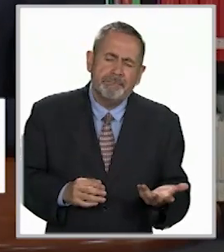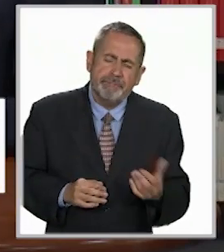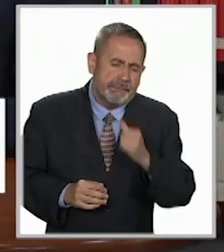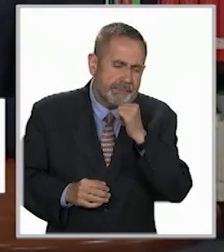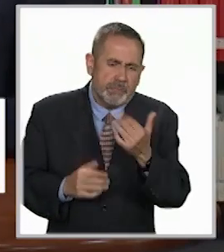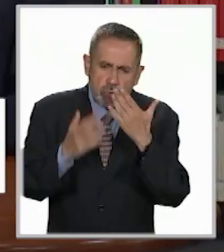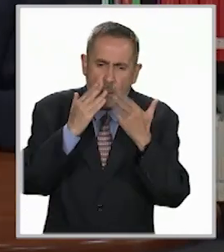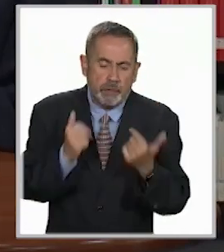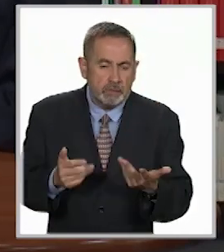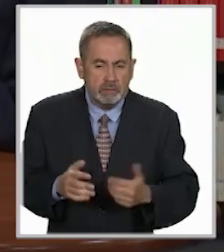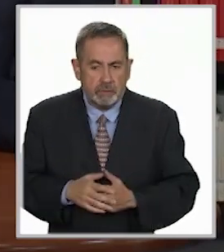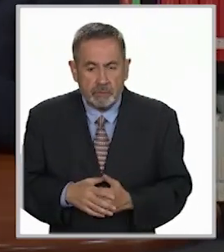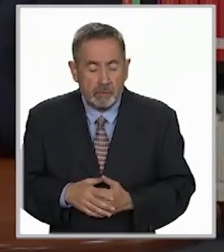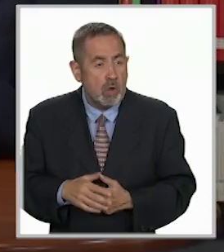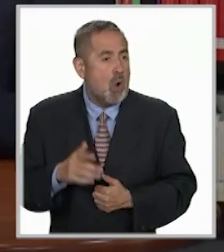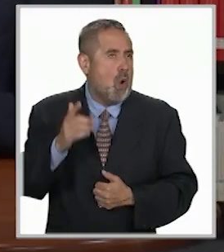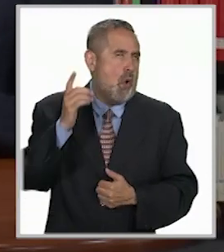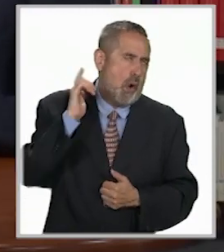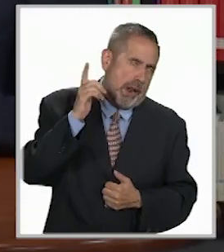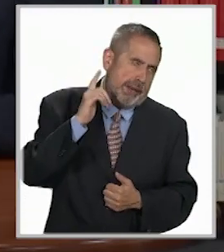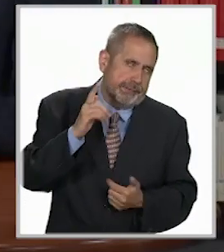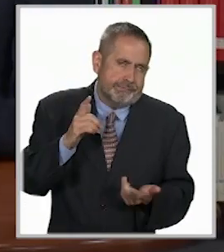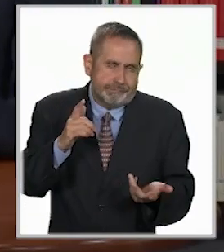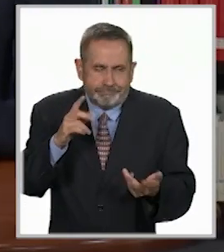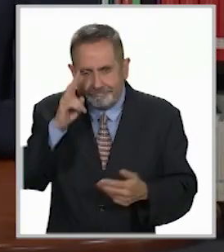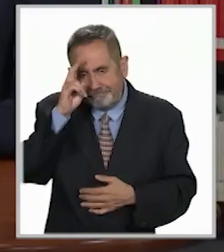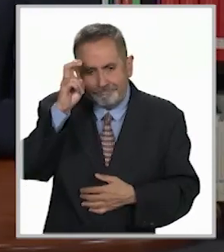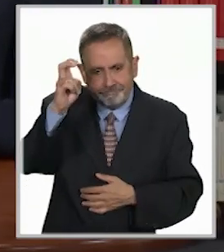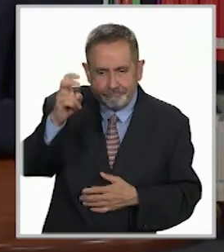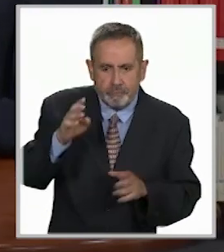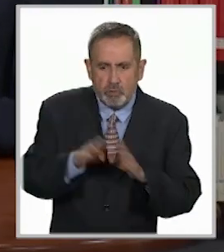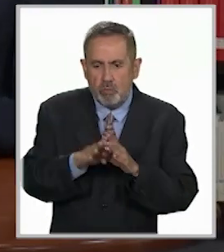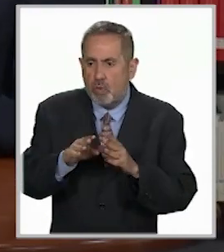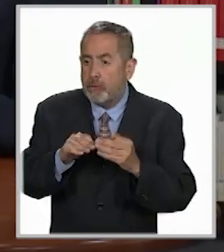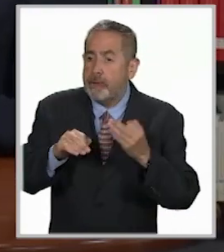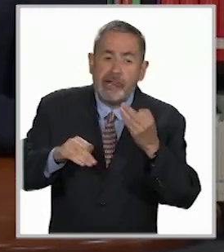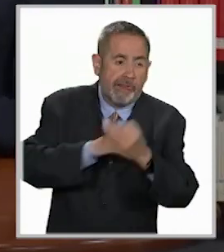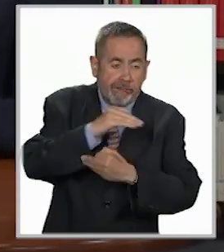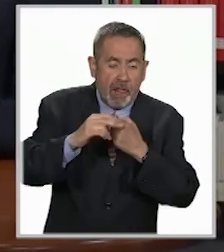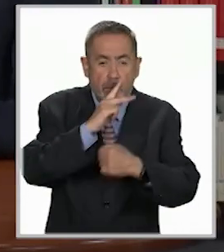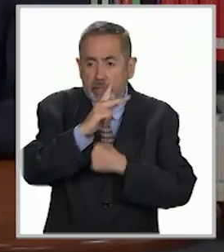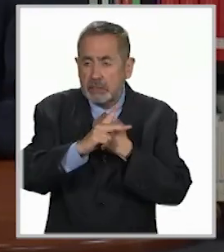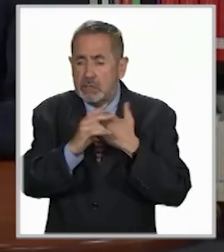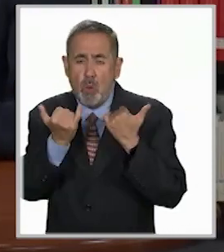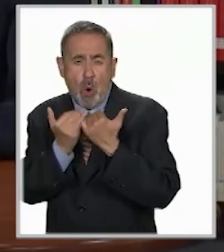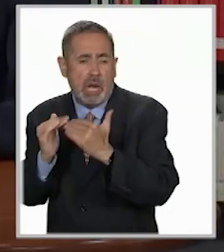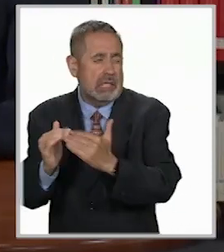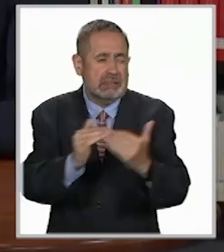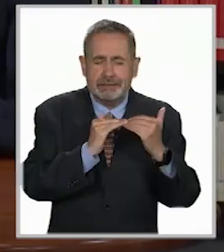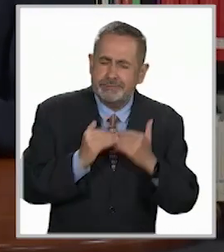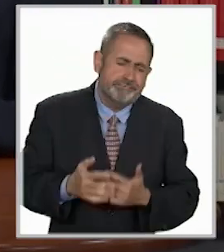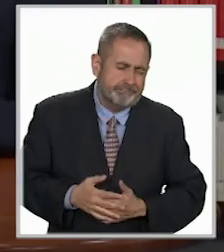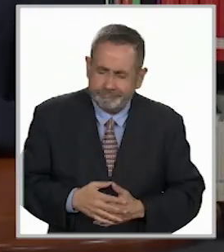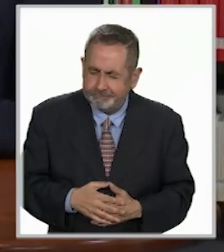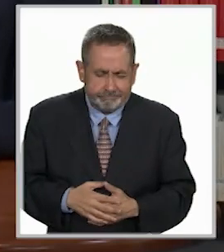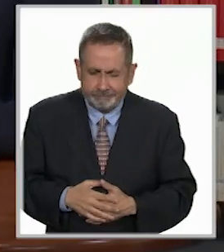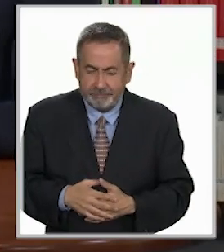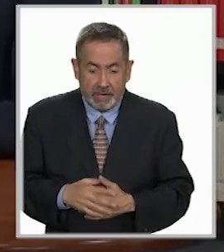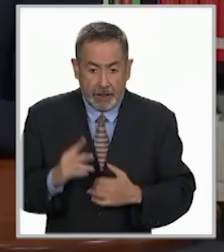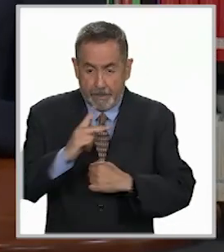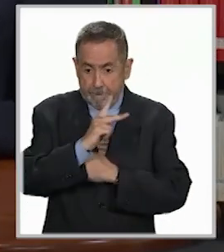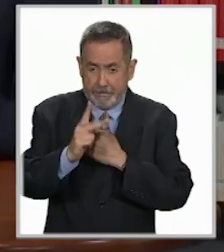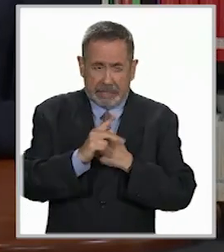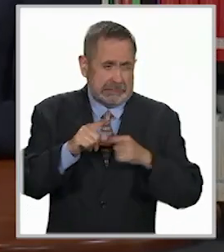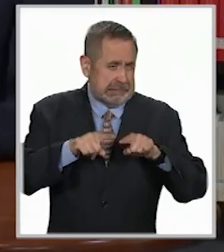digamos, nos encantaría vivir en este universo utópico en el que digamos que todos los estados son iguales, pero vivimos